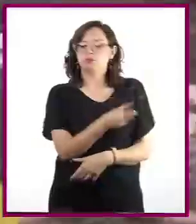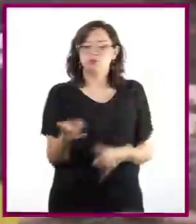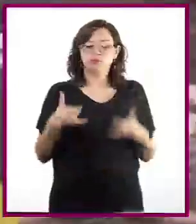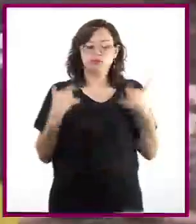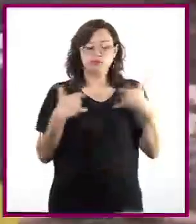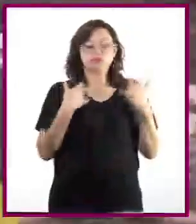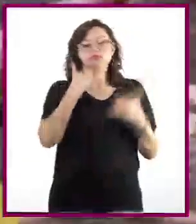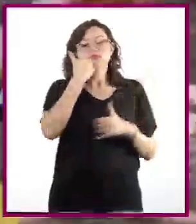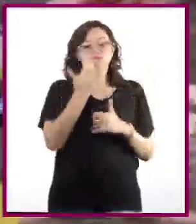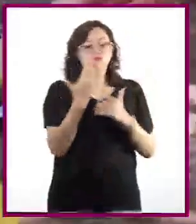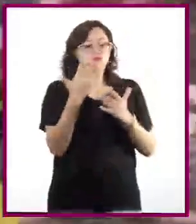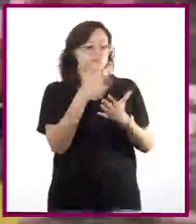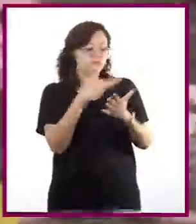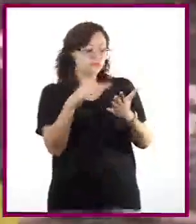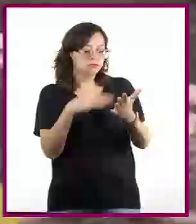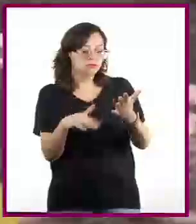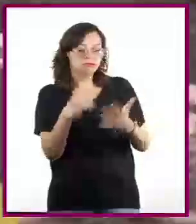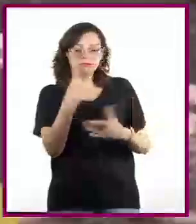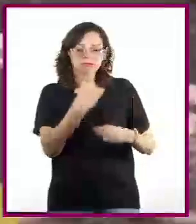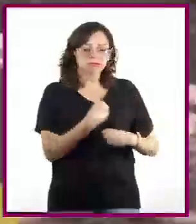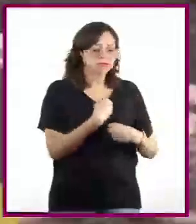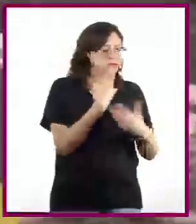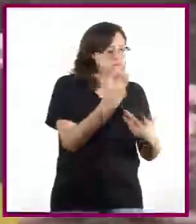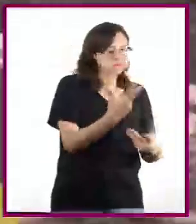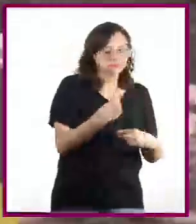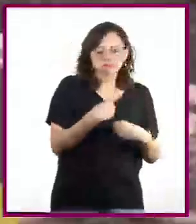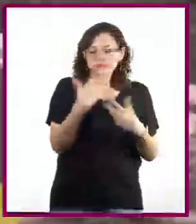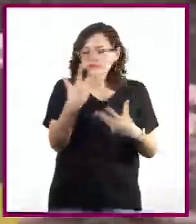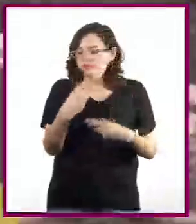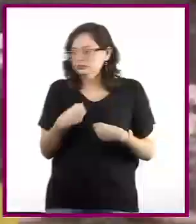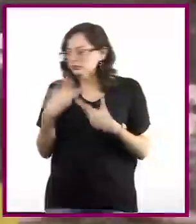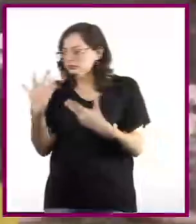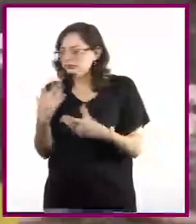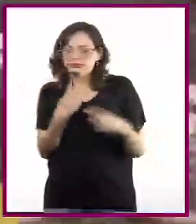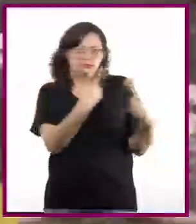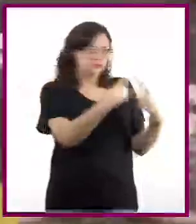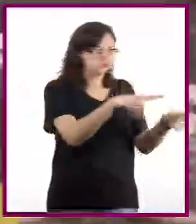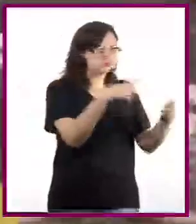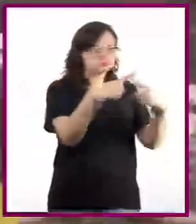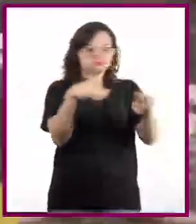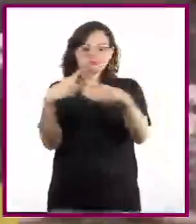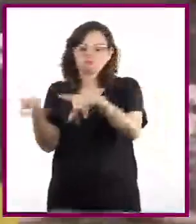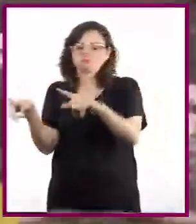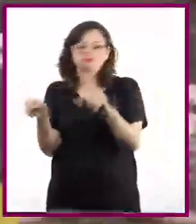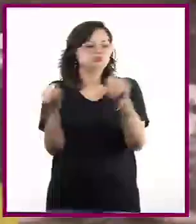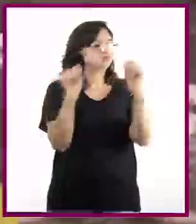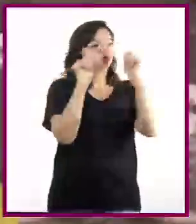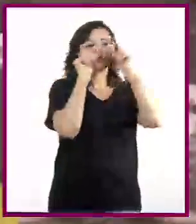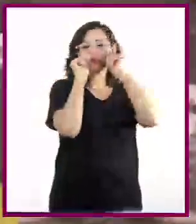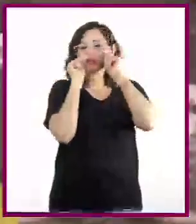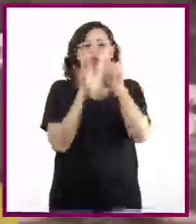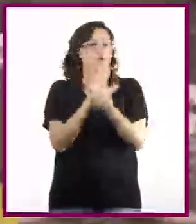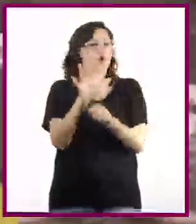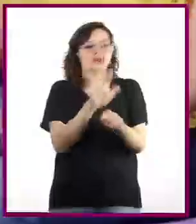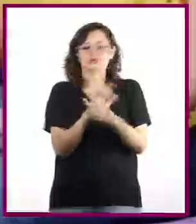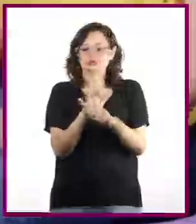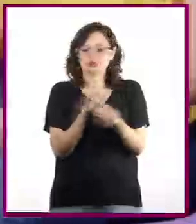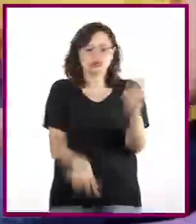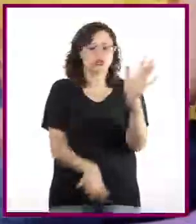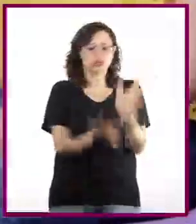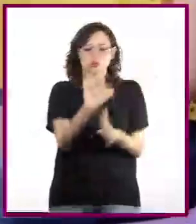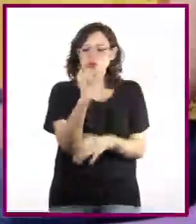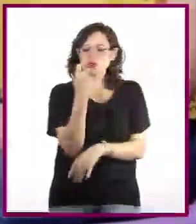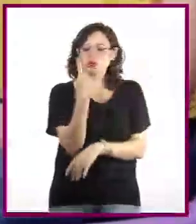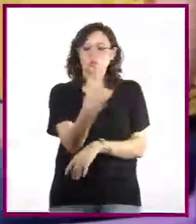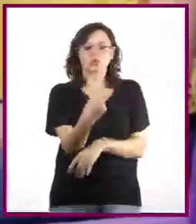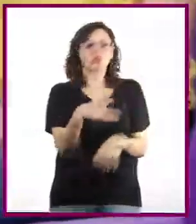leer un tipo de poemas o prefieren otro, que entren por esa puerta a donde sea, porque